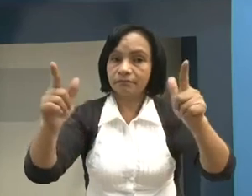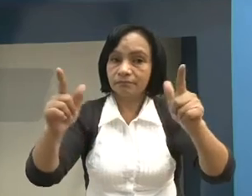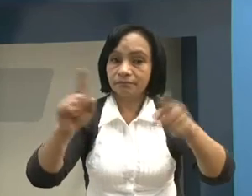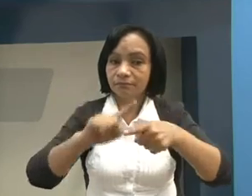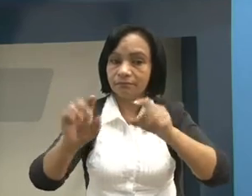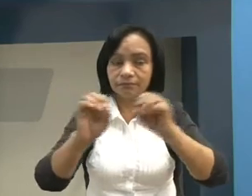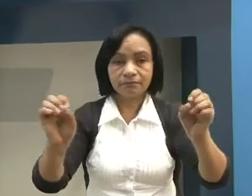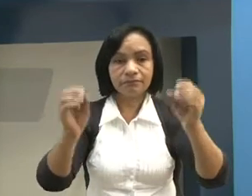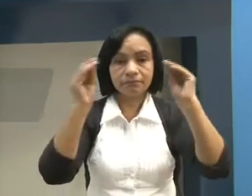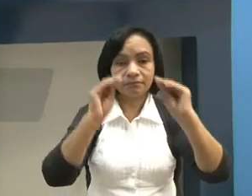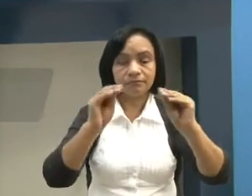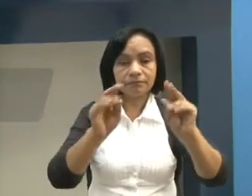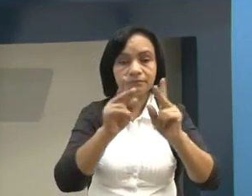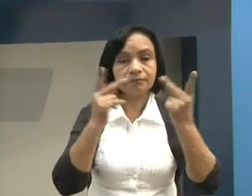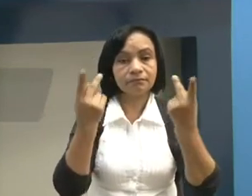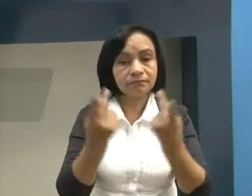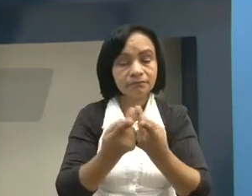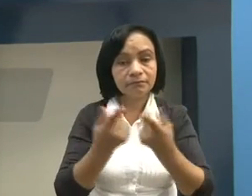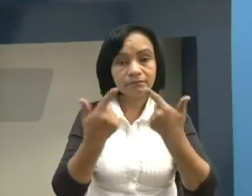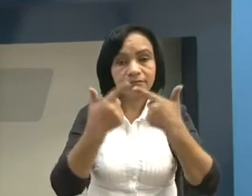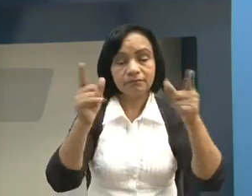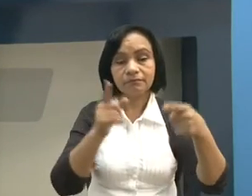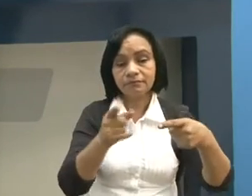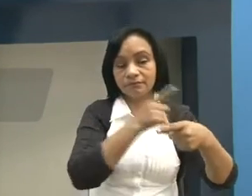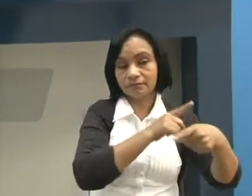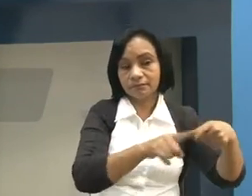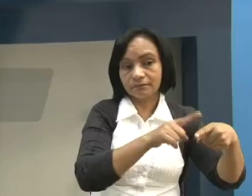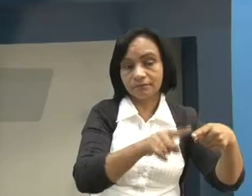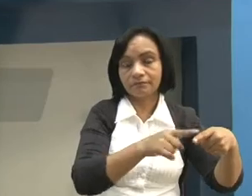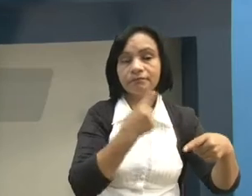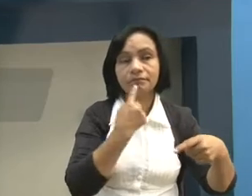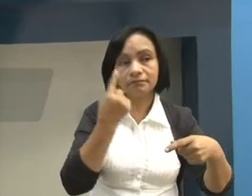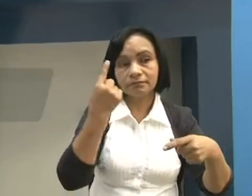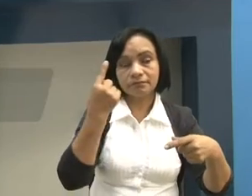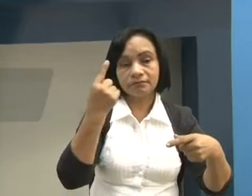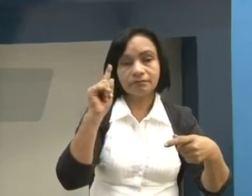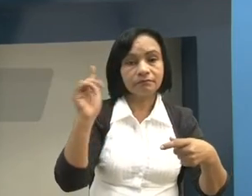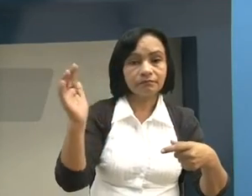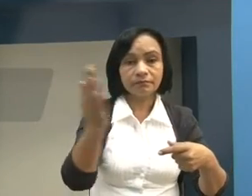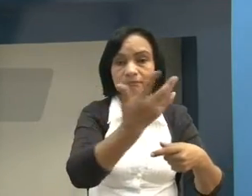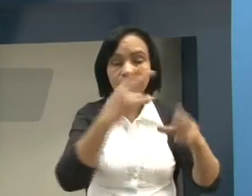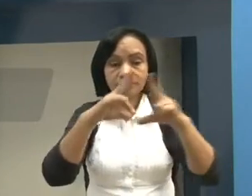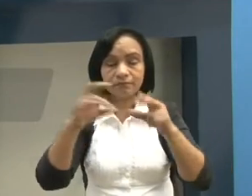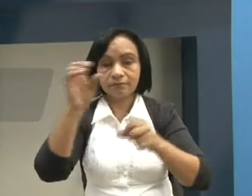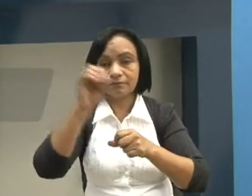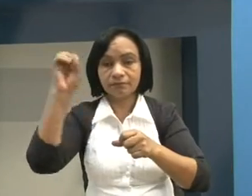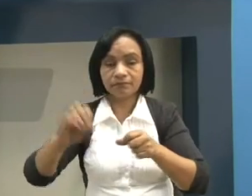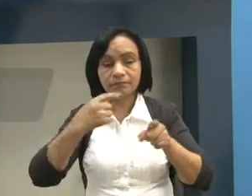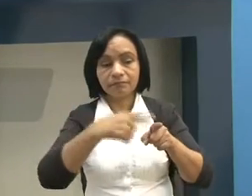lo que tenemos es una educación pública gratuita, porque alguien la paga. ¿Y quién la paga? Pues lo pagan todos los nicaragüenses que pagamos